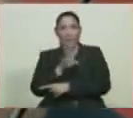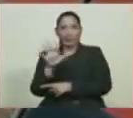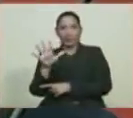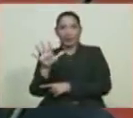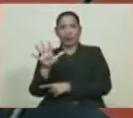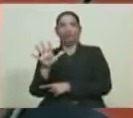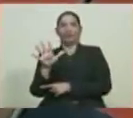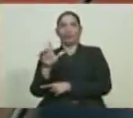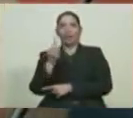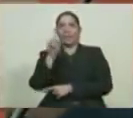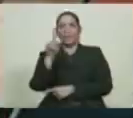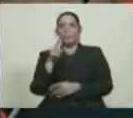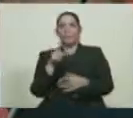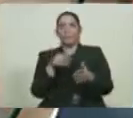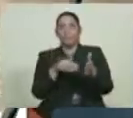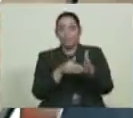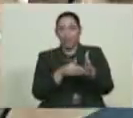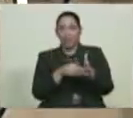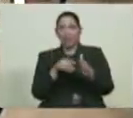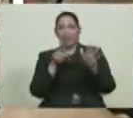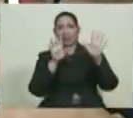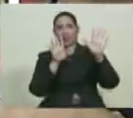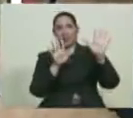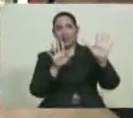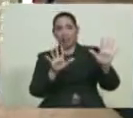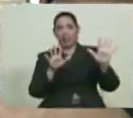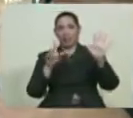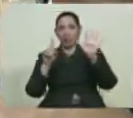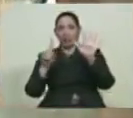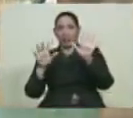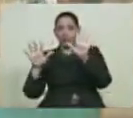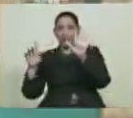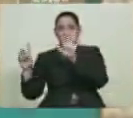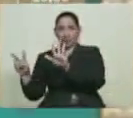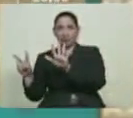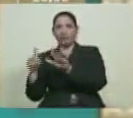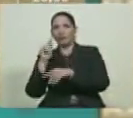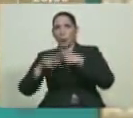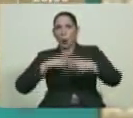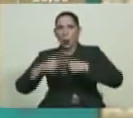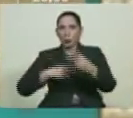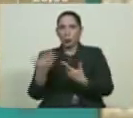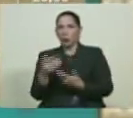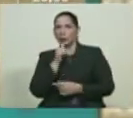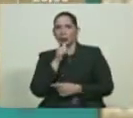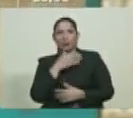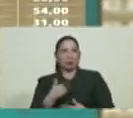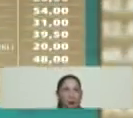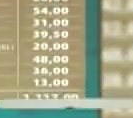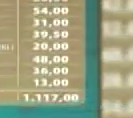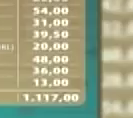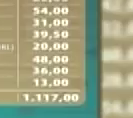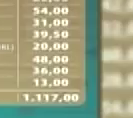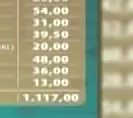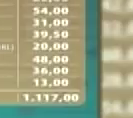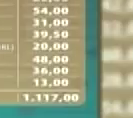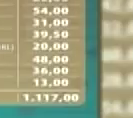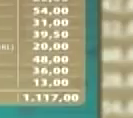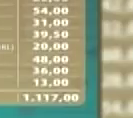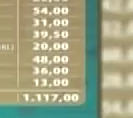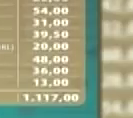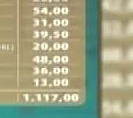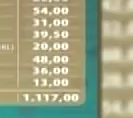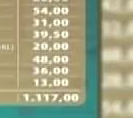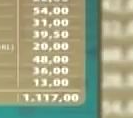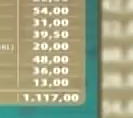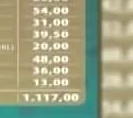los 1.117. Y no quiere decir que los productores, los agroproductores o los representantes de la agroindustria y